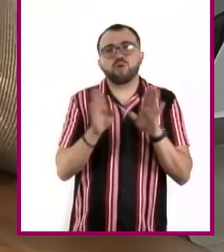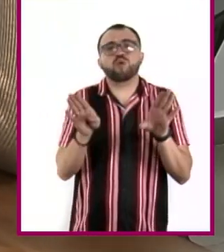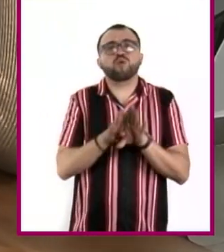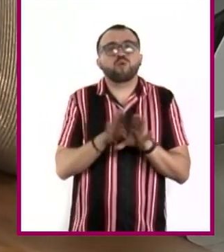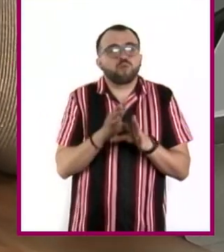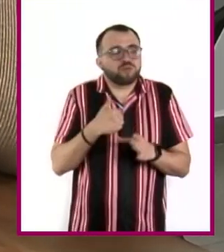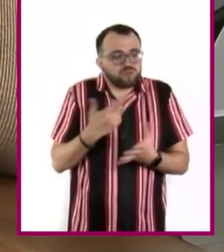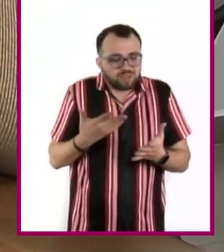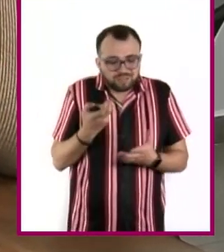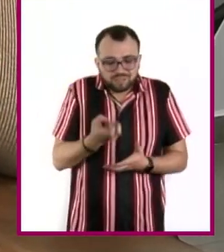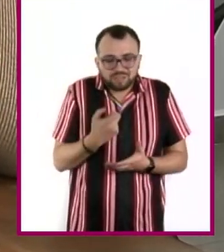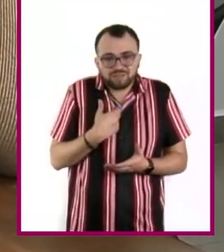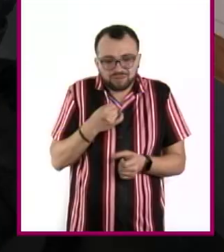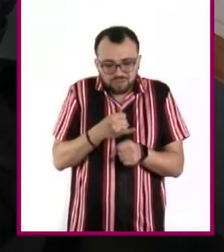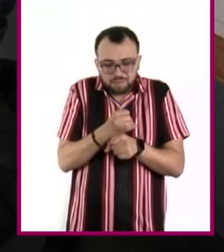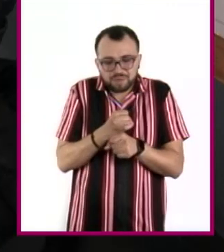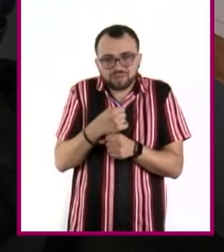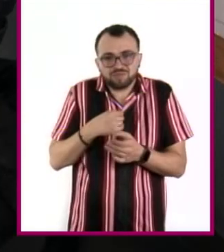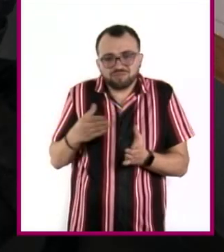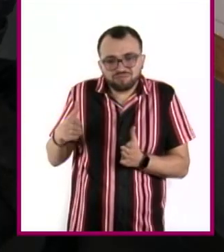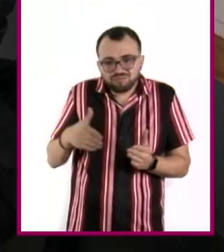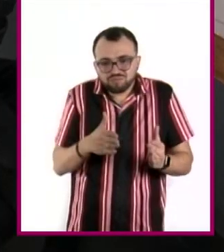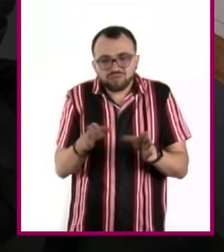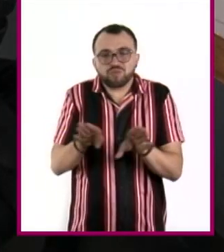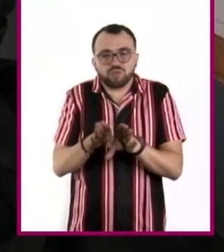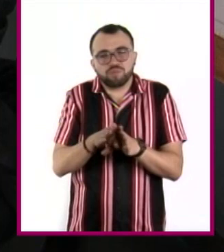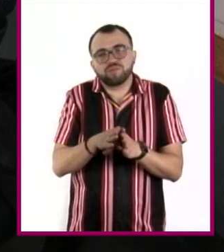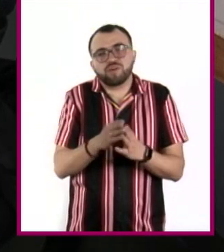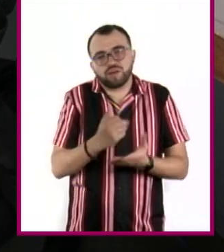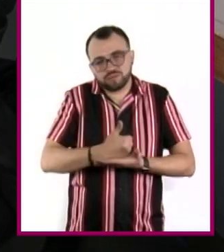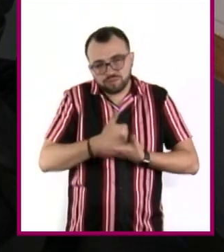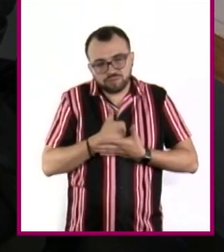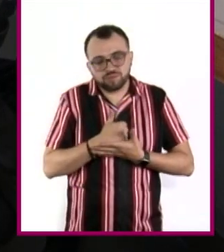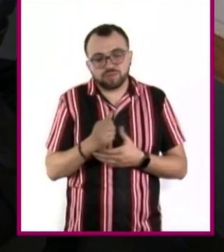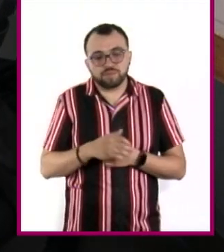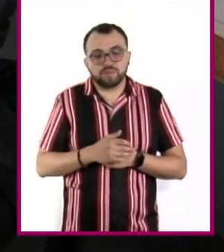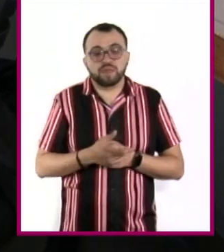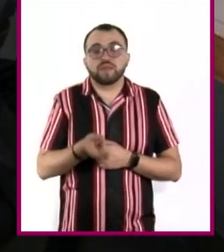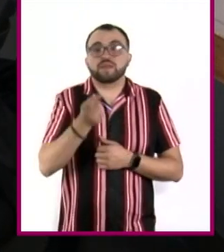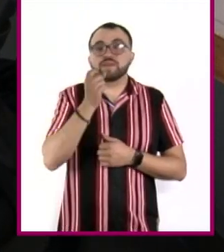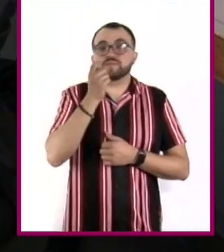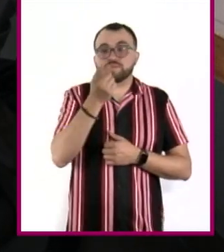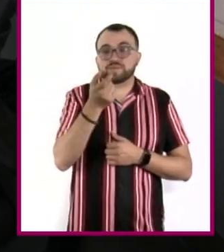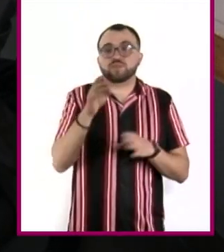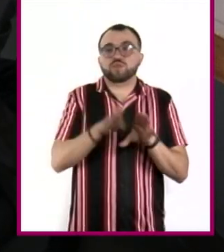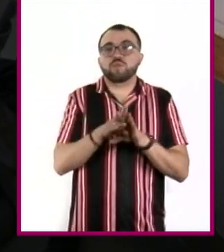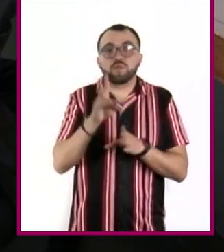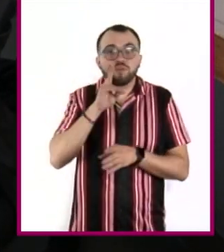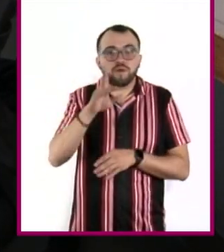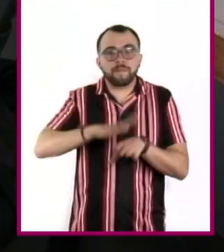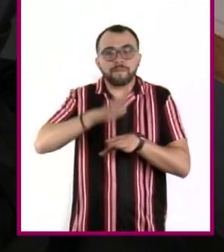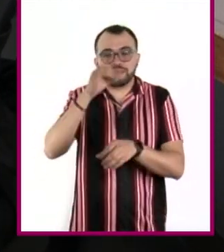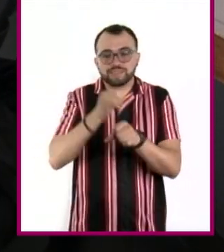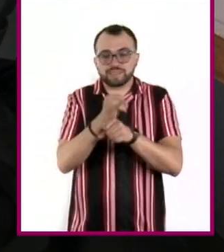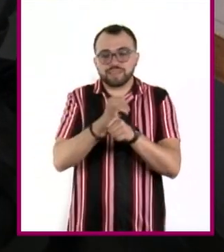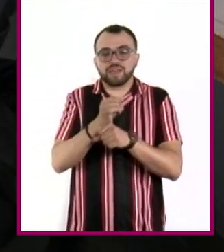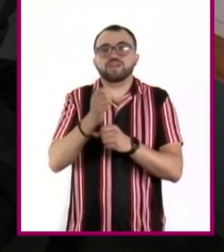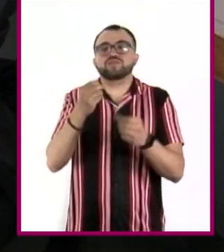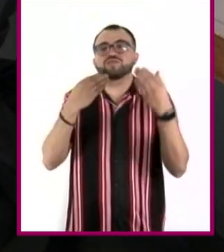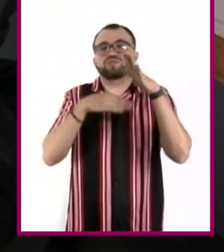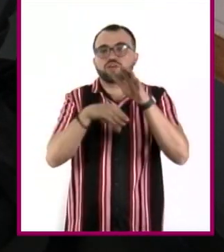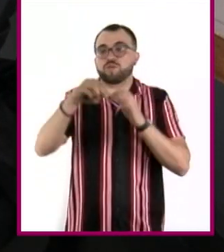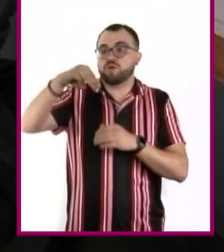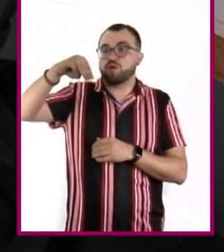encaminar la investigación. Sí, claro. Bueno, primero sigan explorando sobre las nociones de multipolaridad y sobre